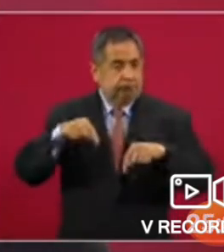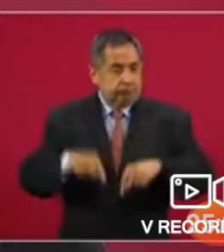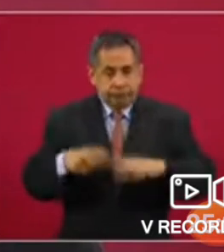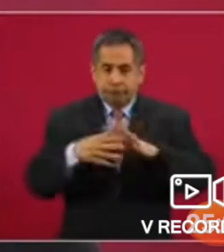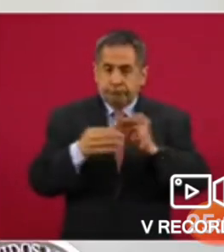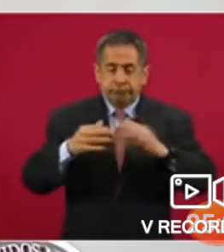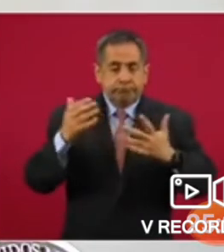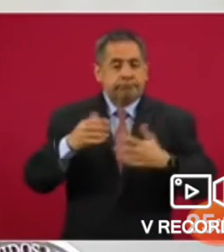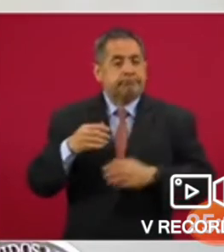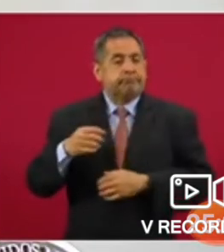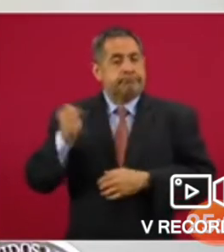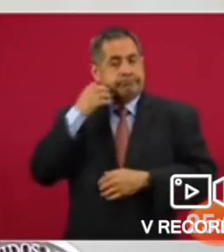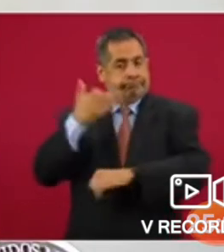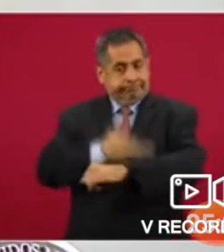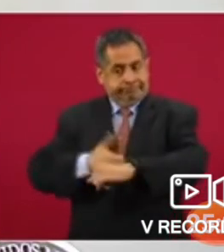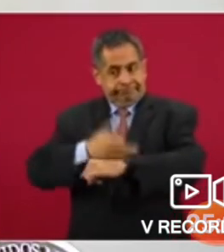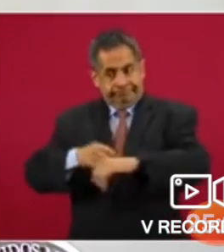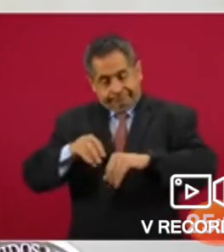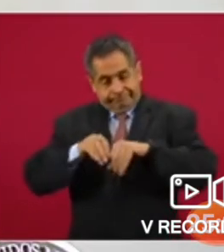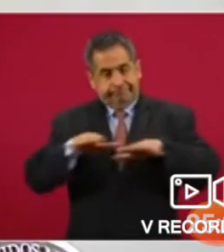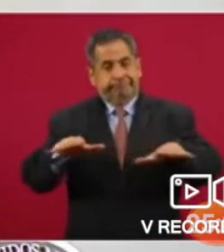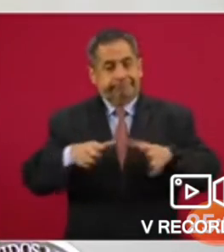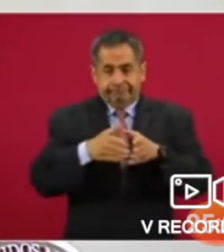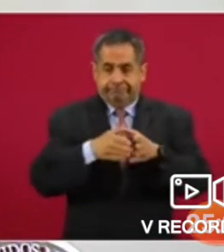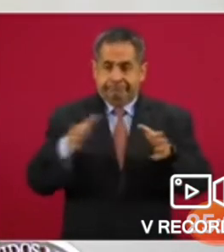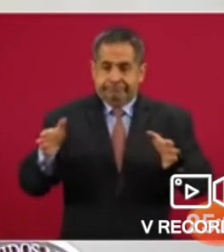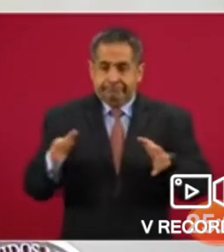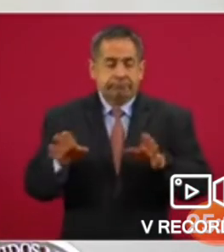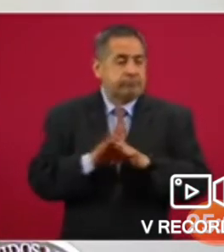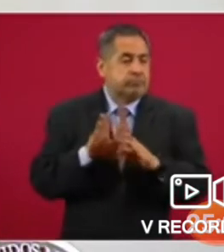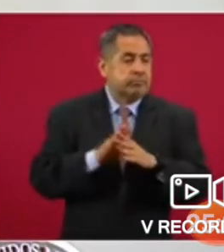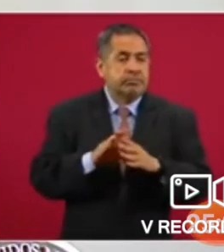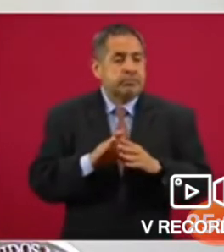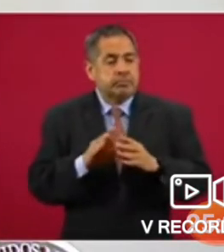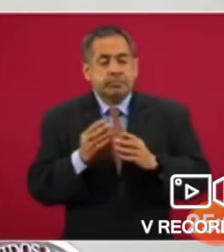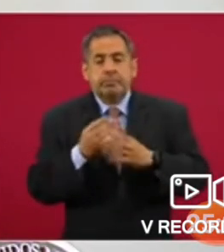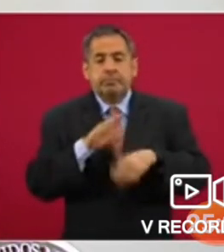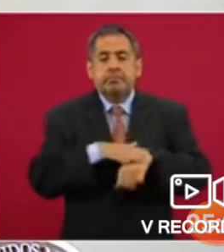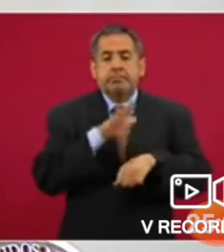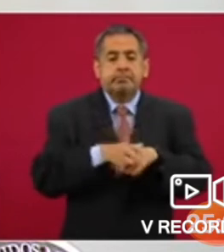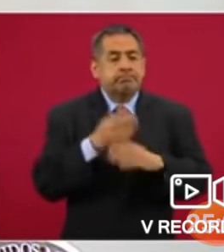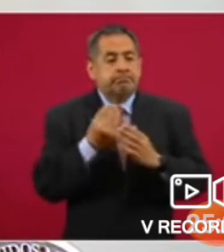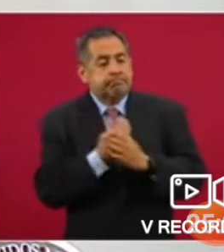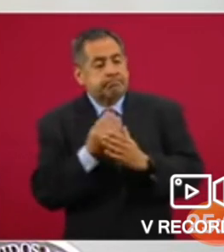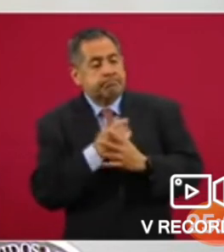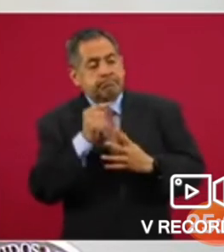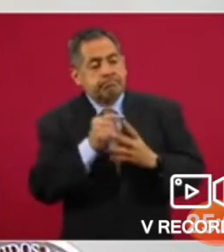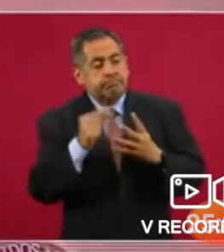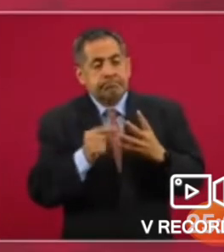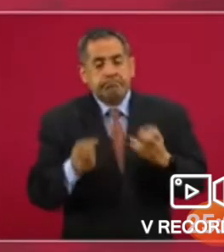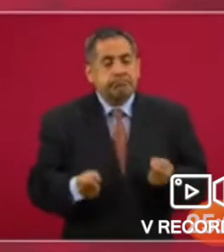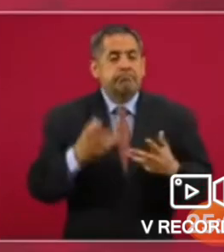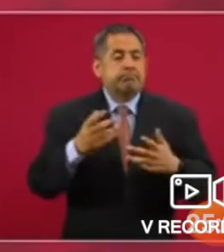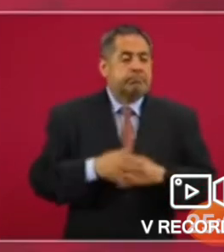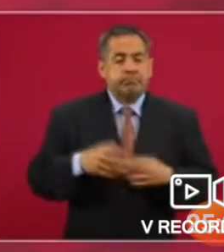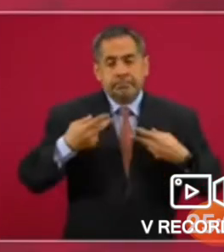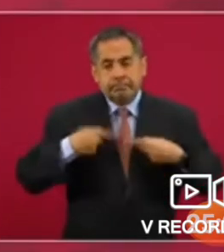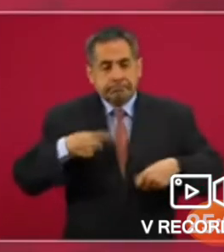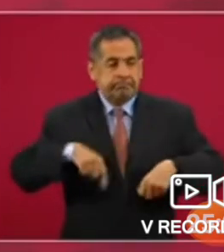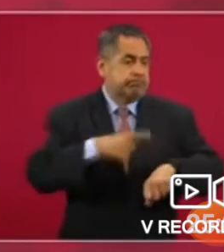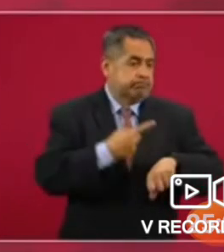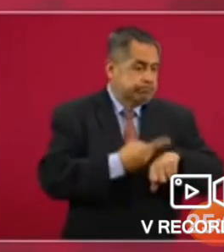la conferencia vespertina, ampliamos la clasificación de casos. Los casos, las personas enfermas de